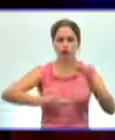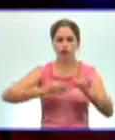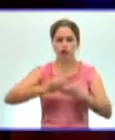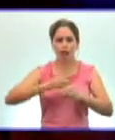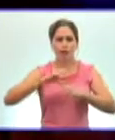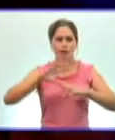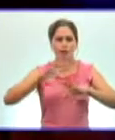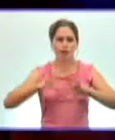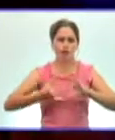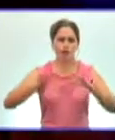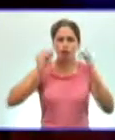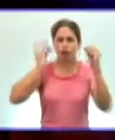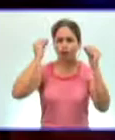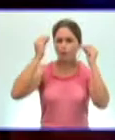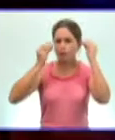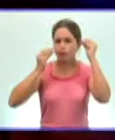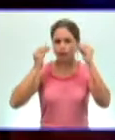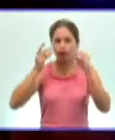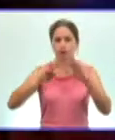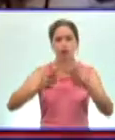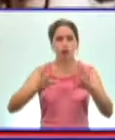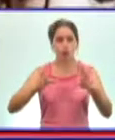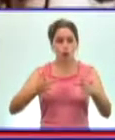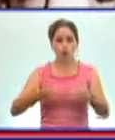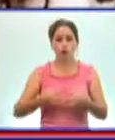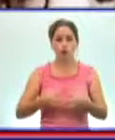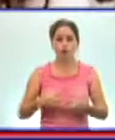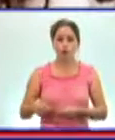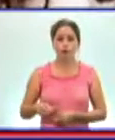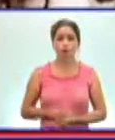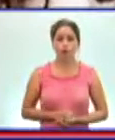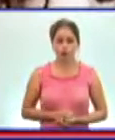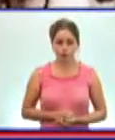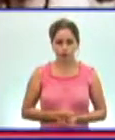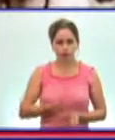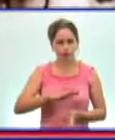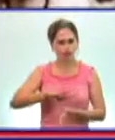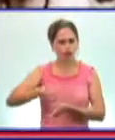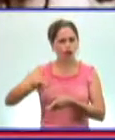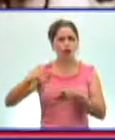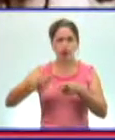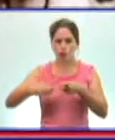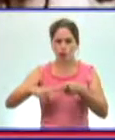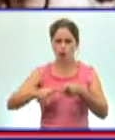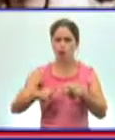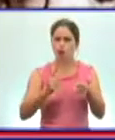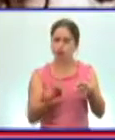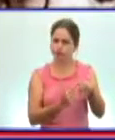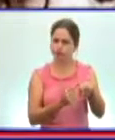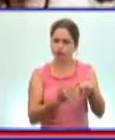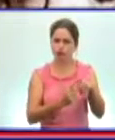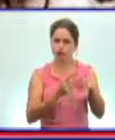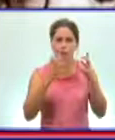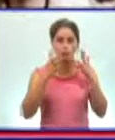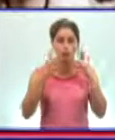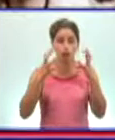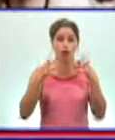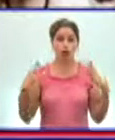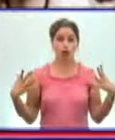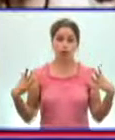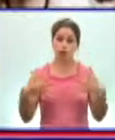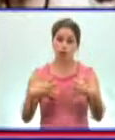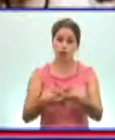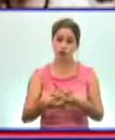tanto cambian los comportamientos. De igual manera, hay otros hechos conmemorativos esenciales que están relacionados con nuestra